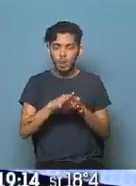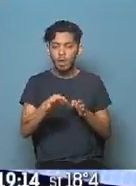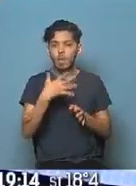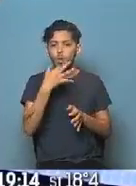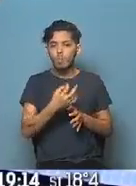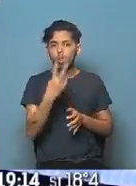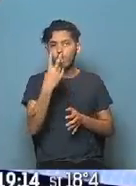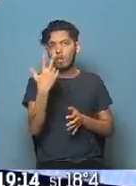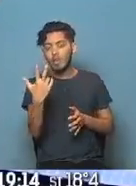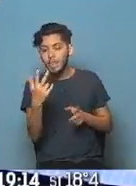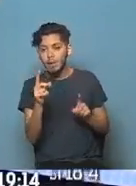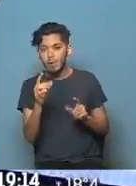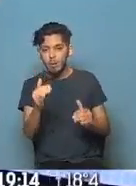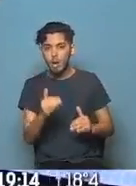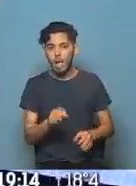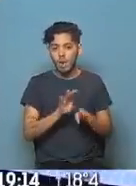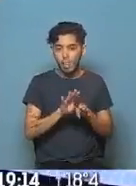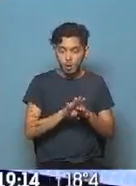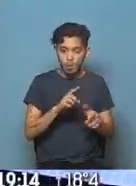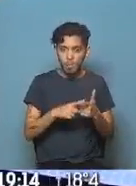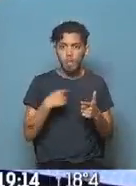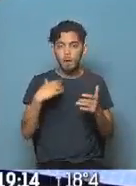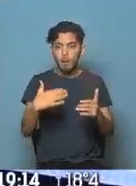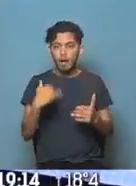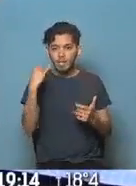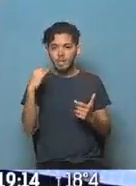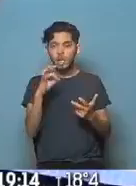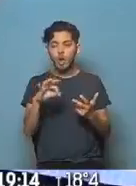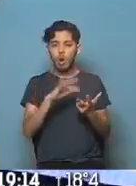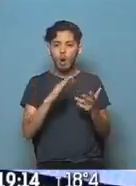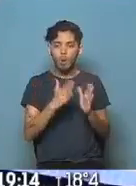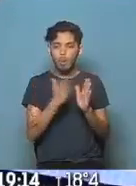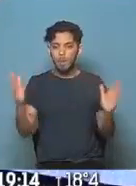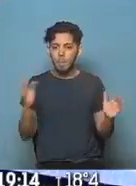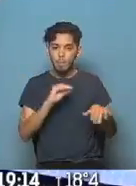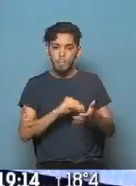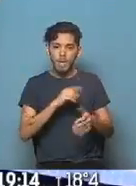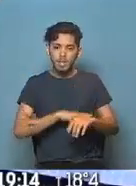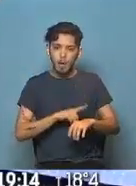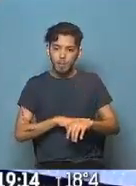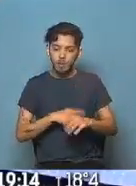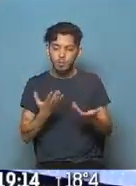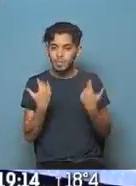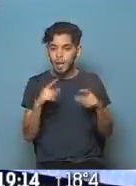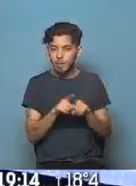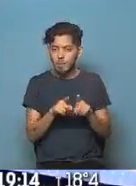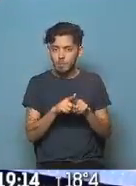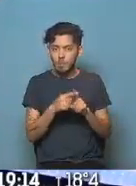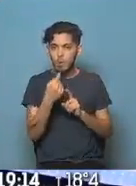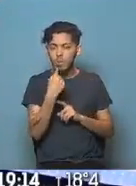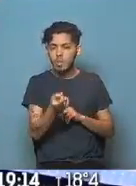3 cláusulas: bajar el monto de la deuda, bajar la tasa de interés o aumentar el plazo. Le saca esos condicionamientos y dice que se tiene